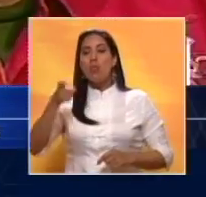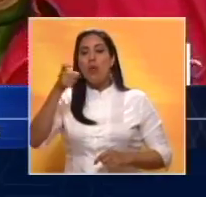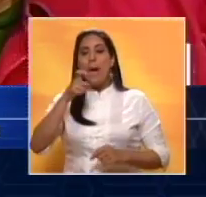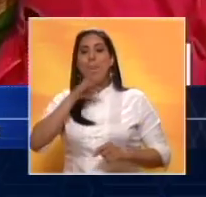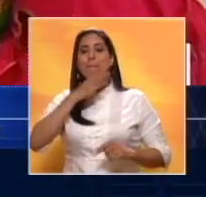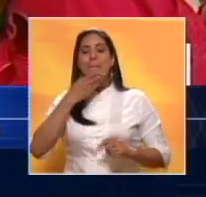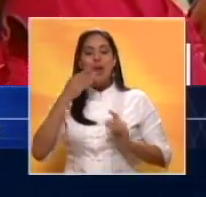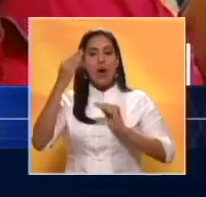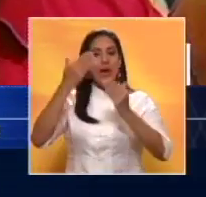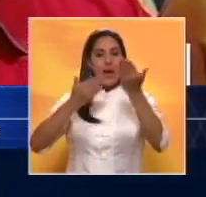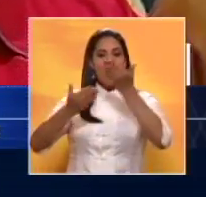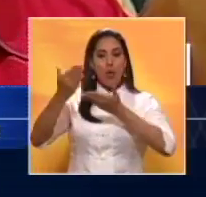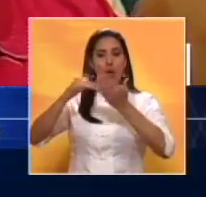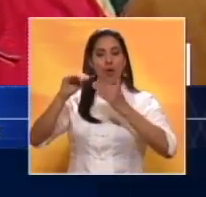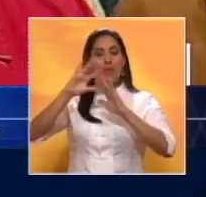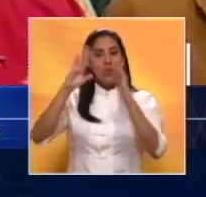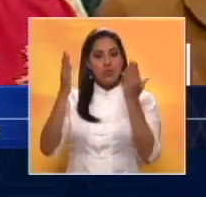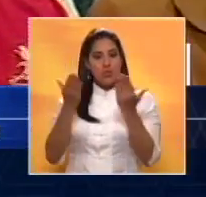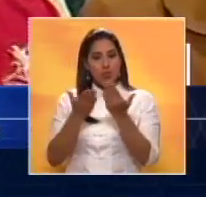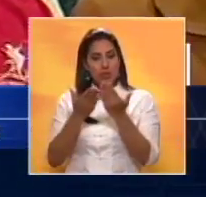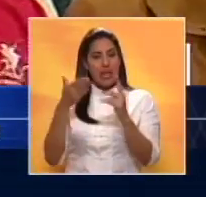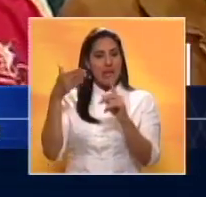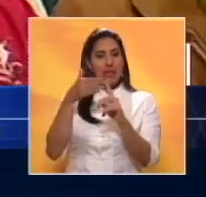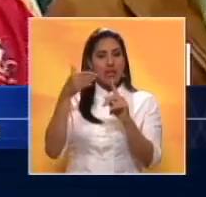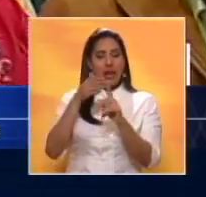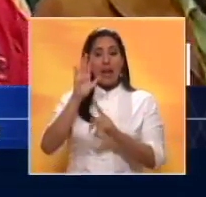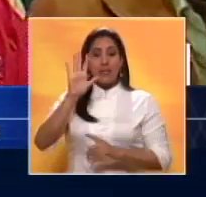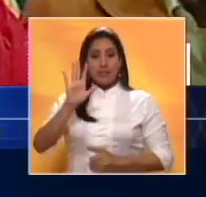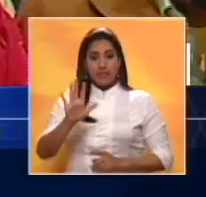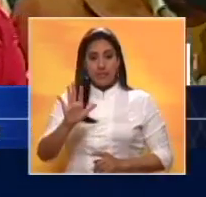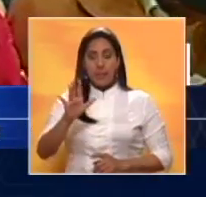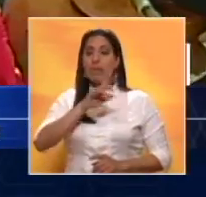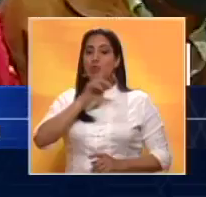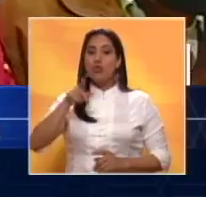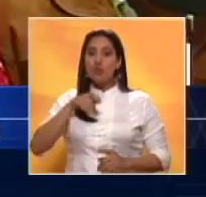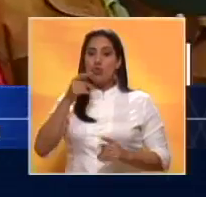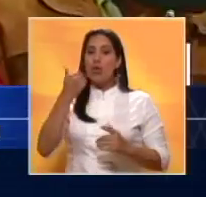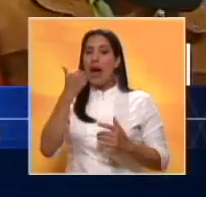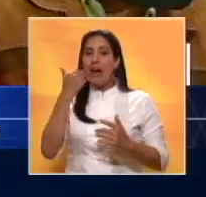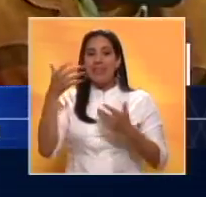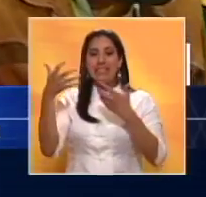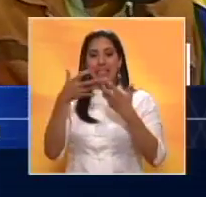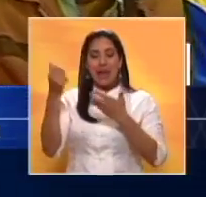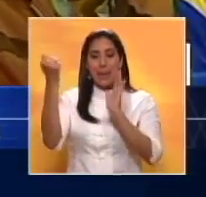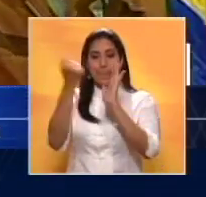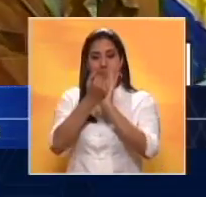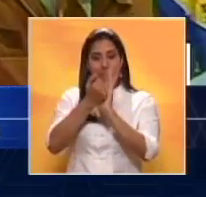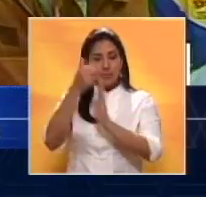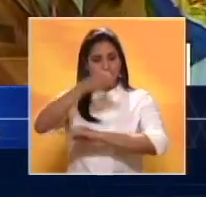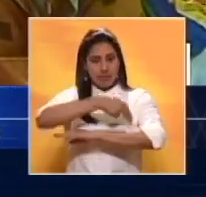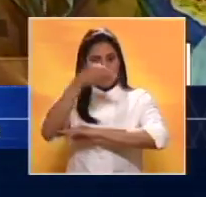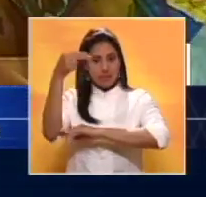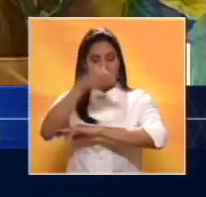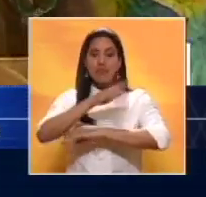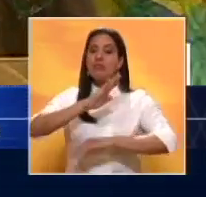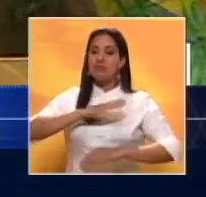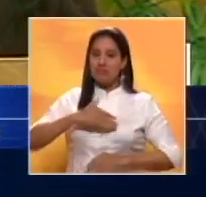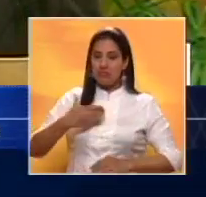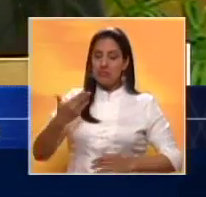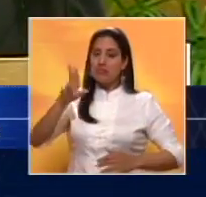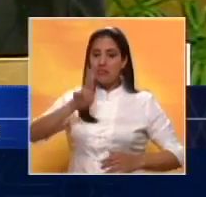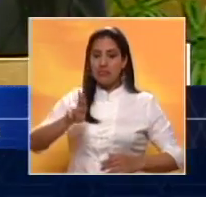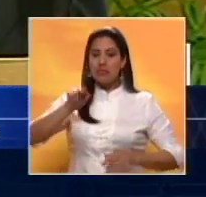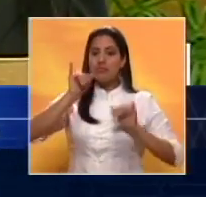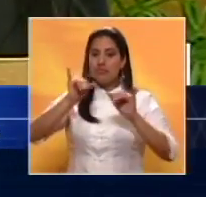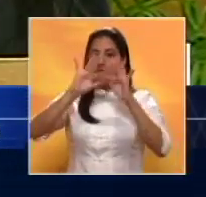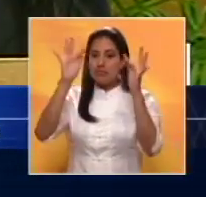el reequilibrio de la economía mundial, atacar justamente a quienes a través de la guerra de los precios del petróleo pretendía